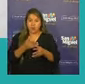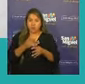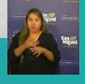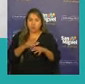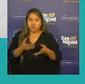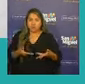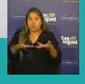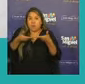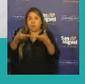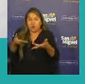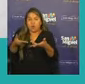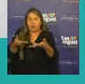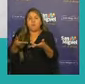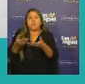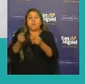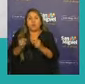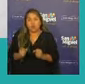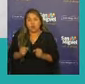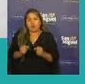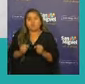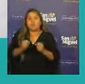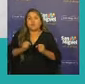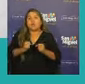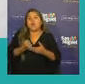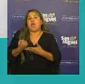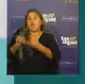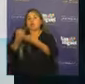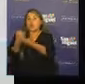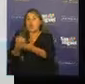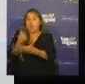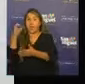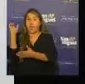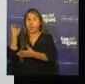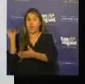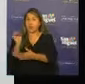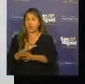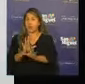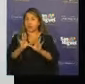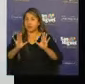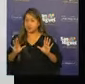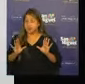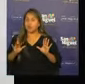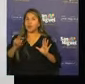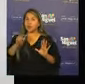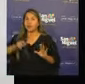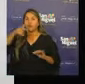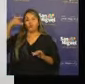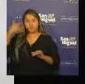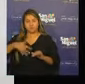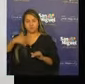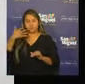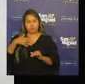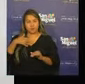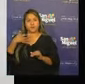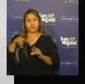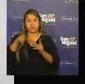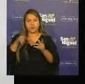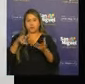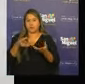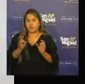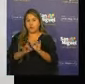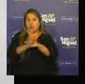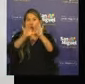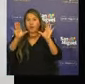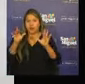estos camiones para poder aportar a otras emergencias, es algo de vital importancia ante